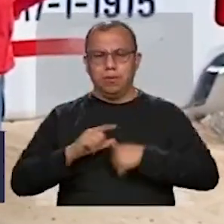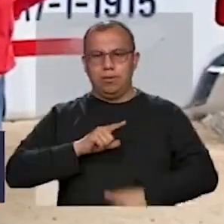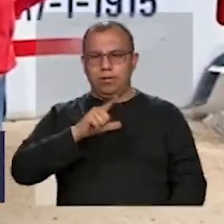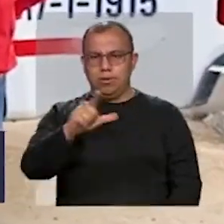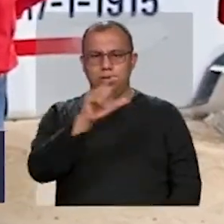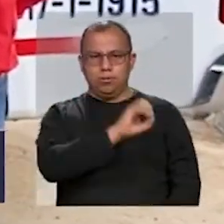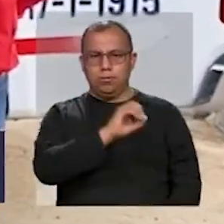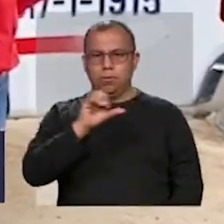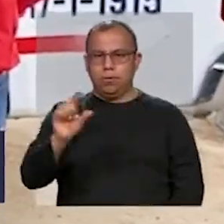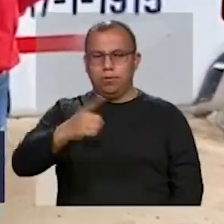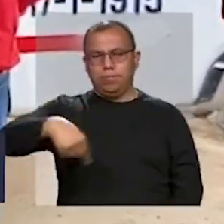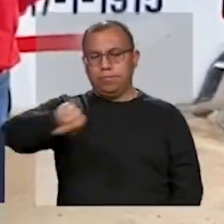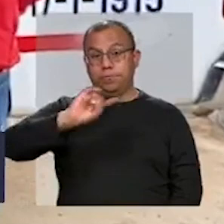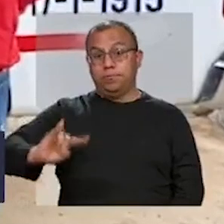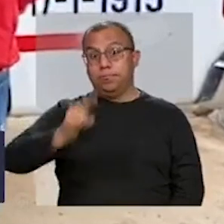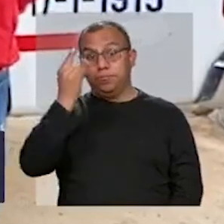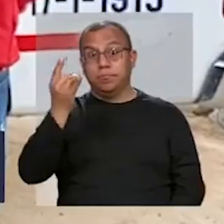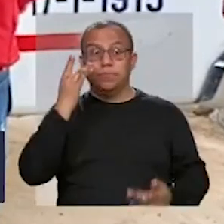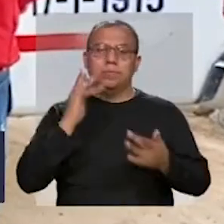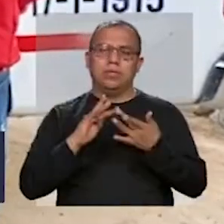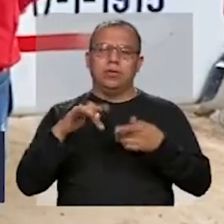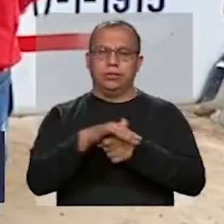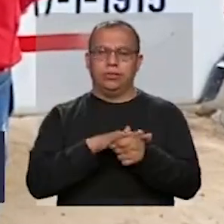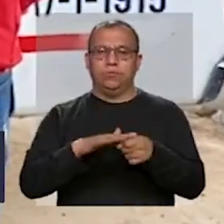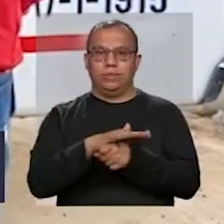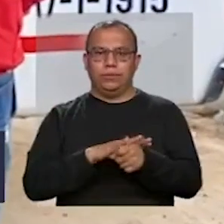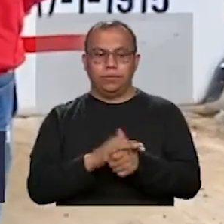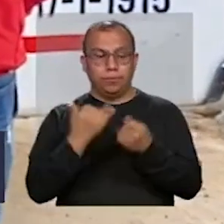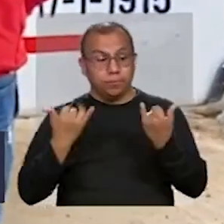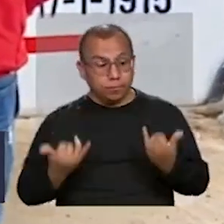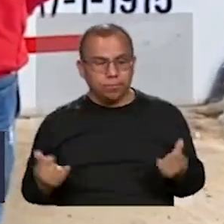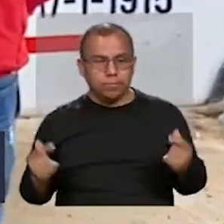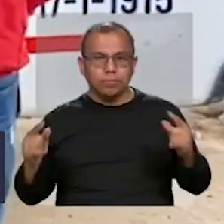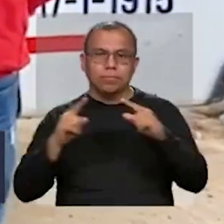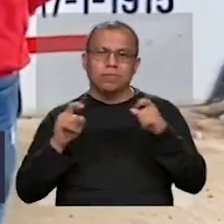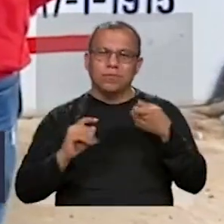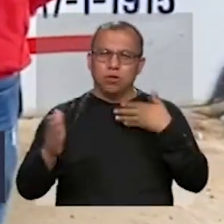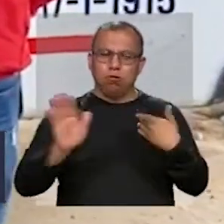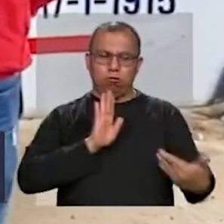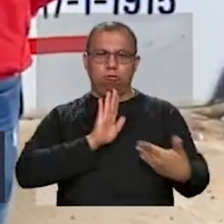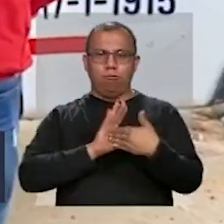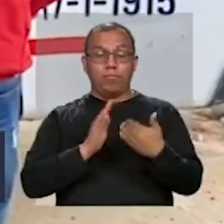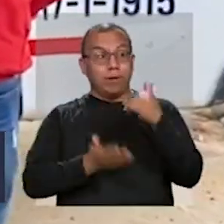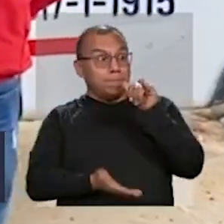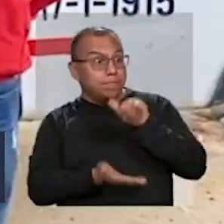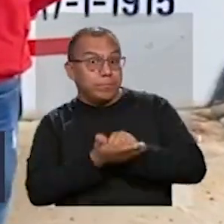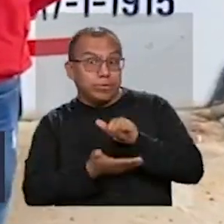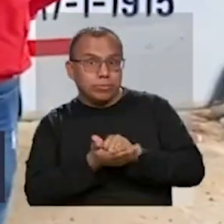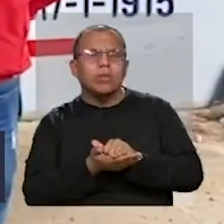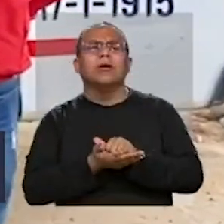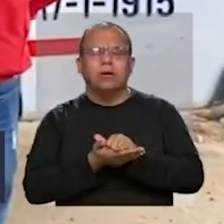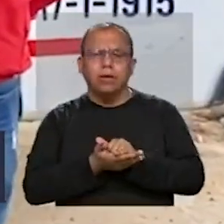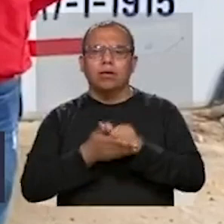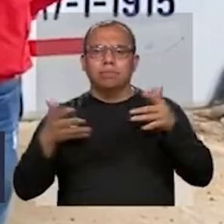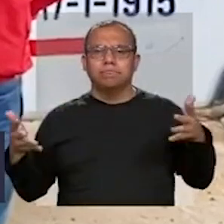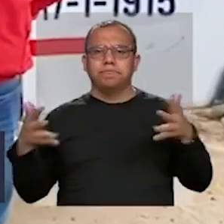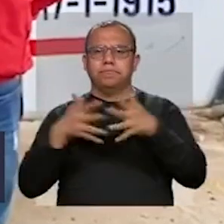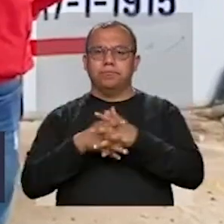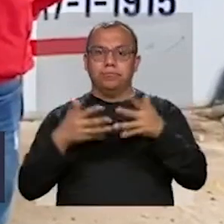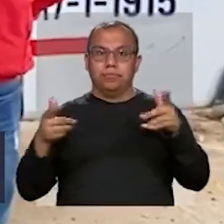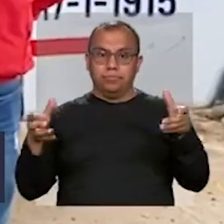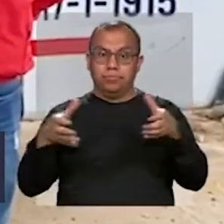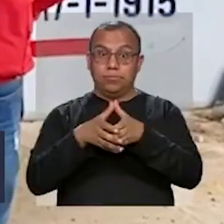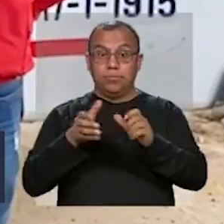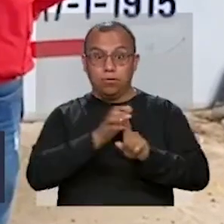líderes y lideresas que en algún momento han tenido alguna situación de amenaza y por eso... Conminamos a la Unidad Nacional